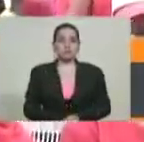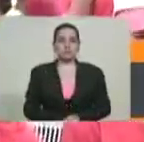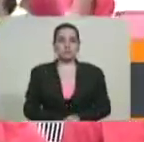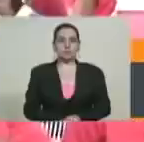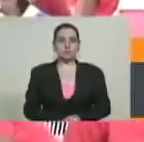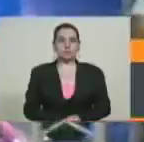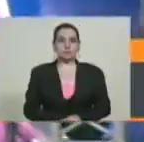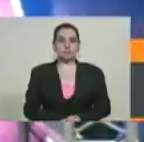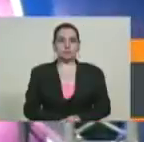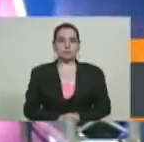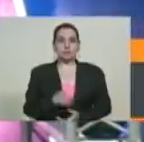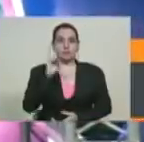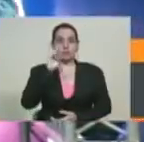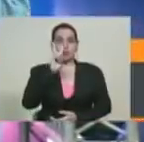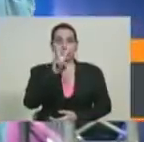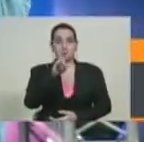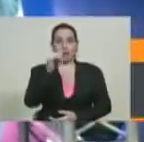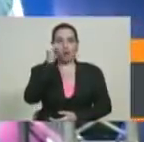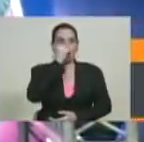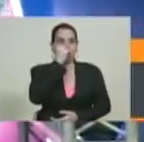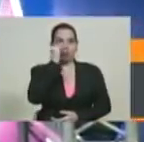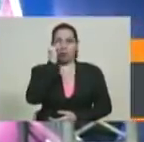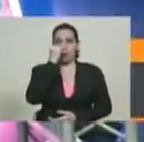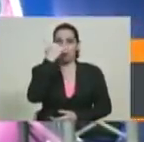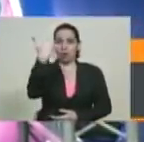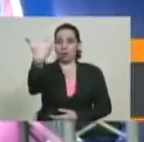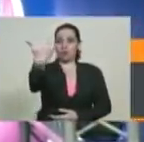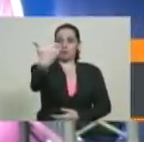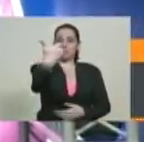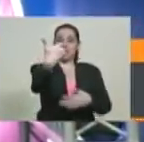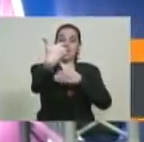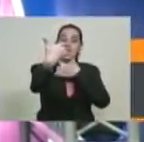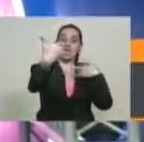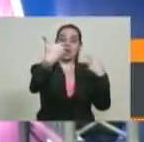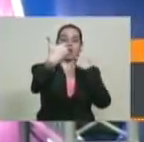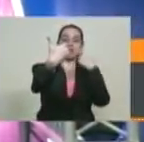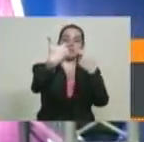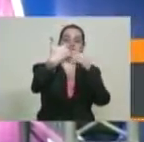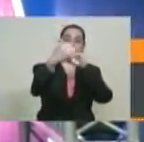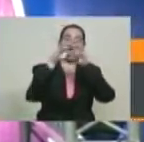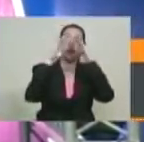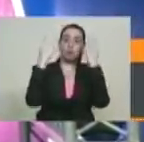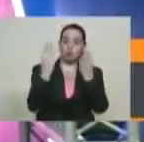Ponme esta cámara. Quiero anunciar al mundo